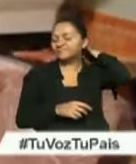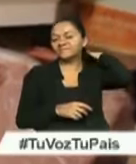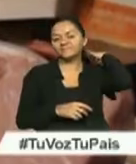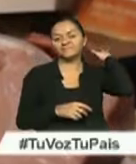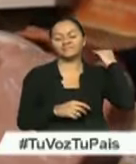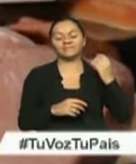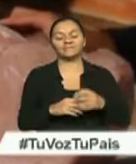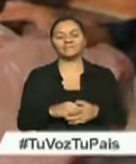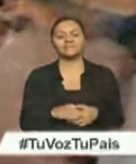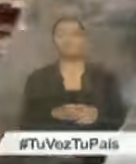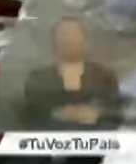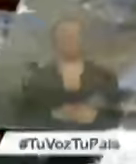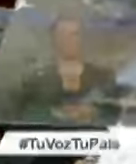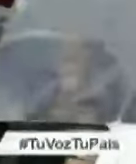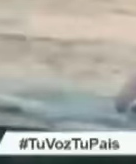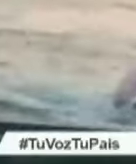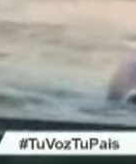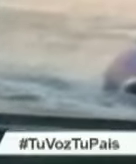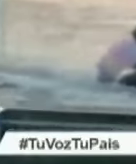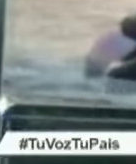Ciudadano.